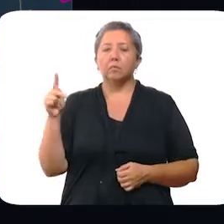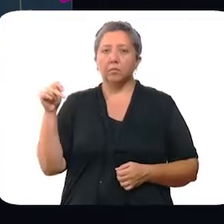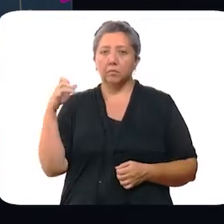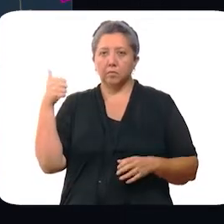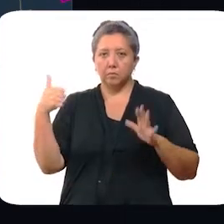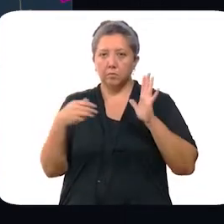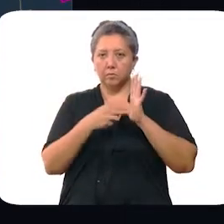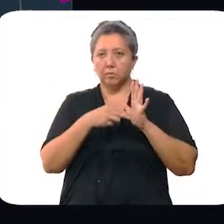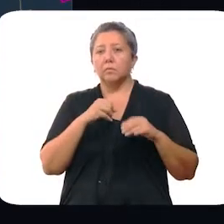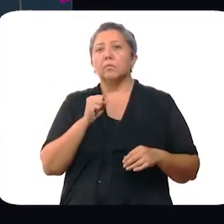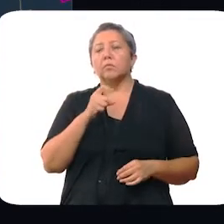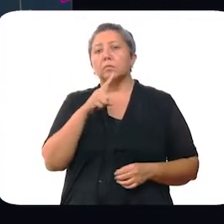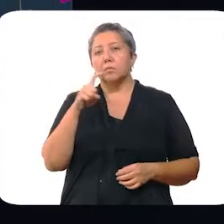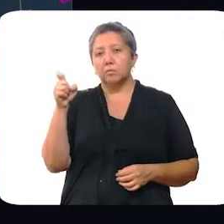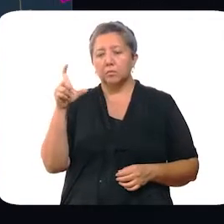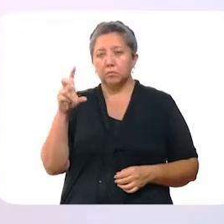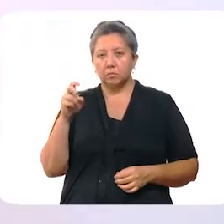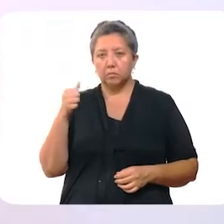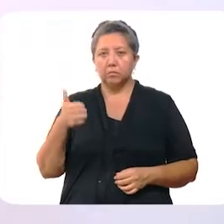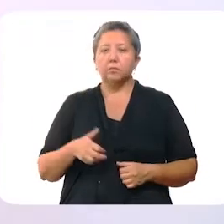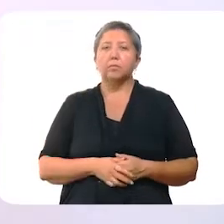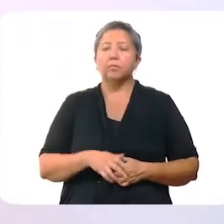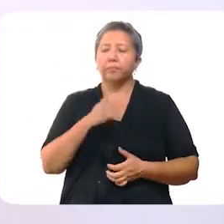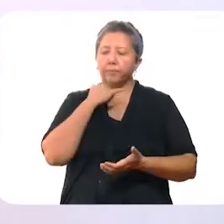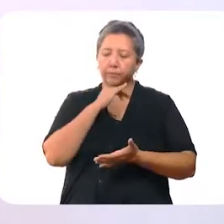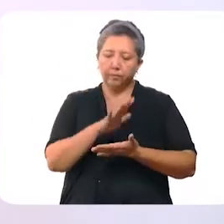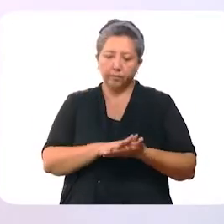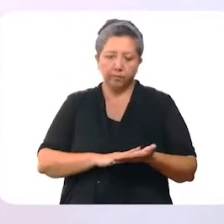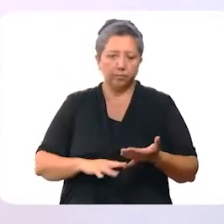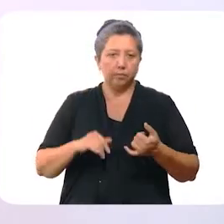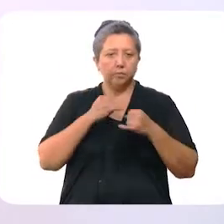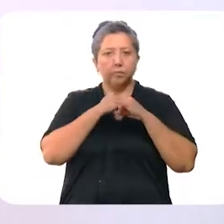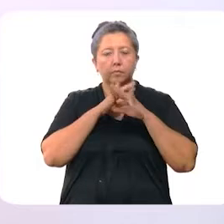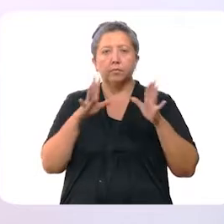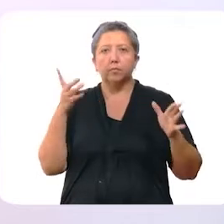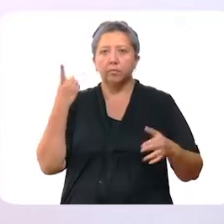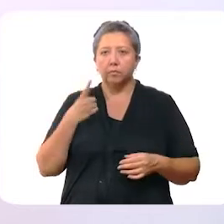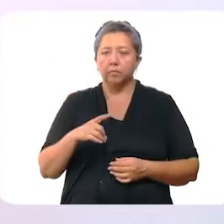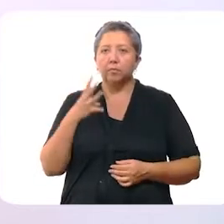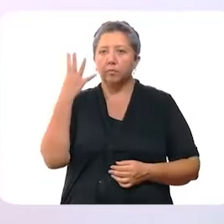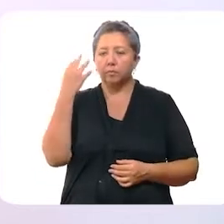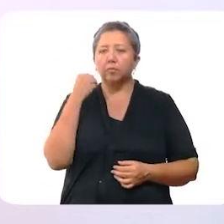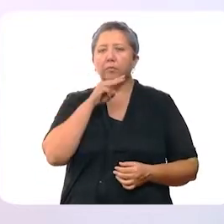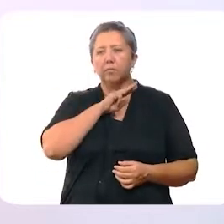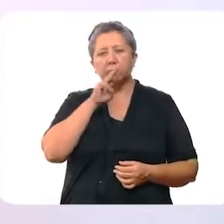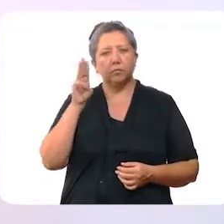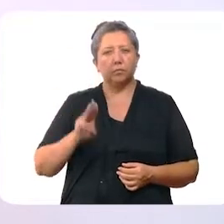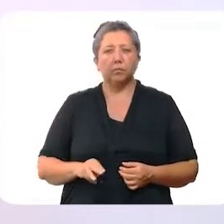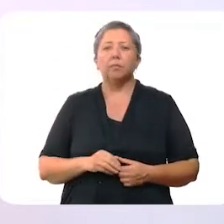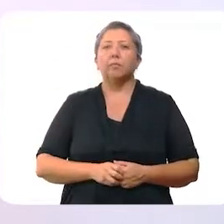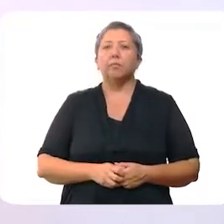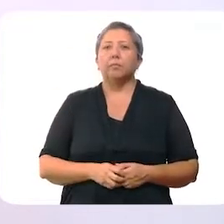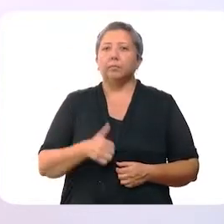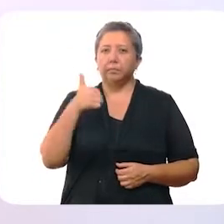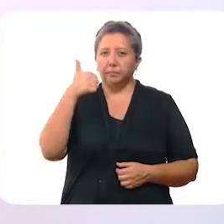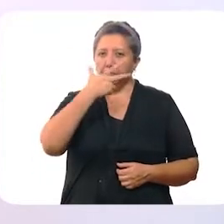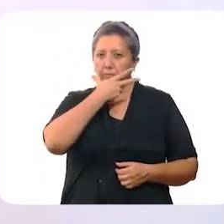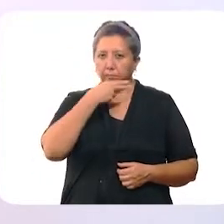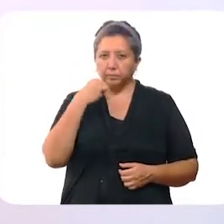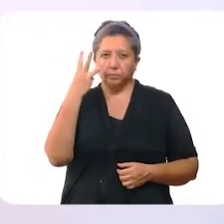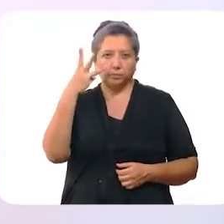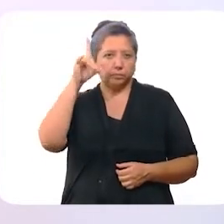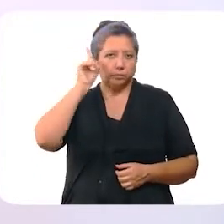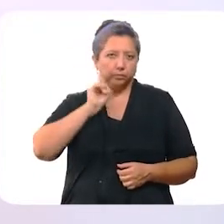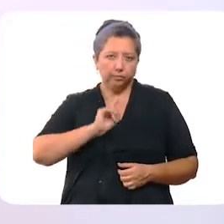poniente 6.136. Lamentablemente en este parte médico informamos de 9 fallecimientos, son 6 hombres y